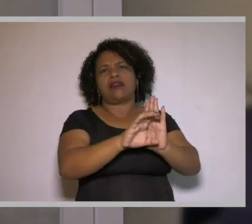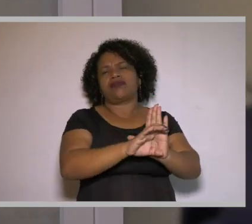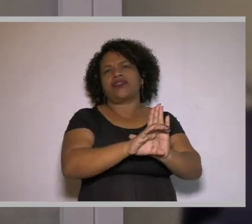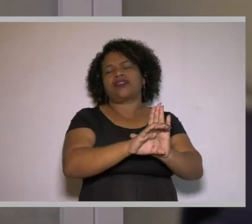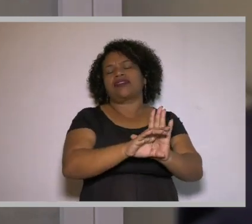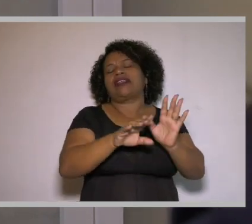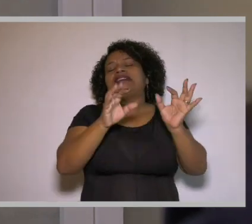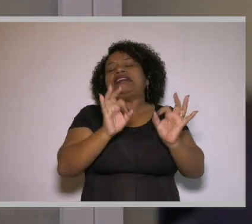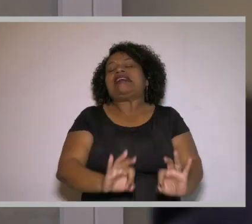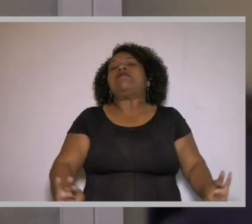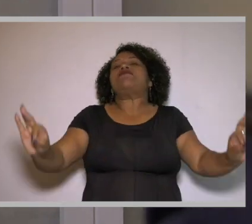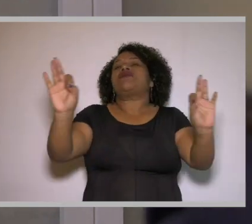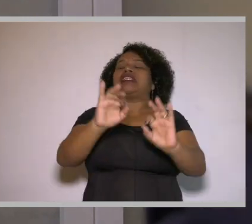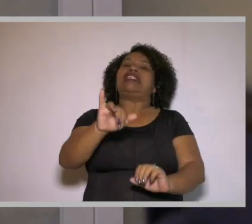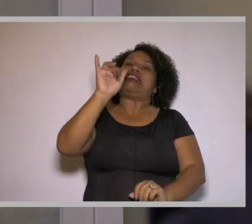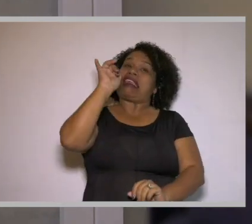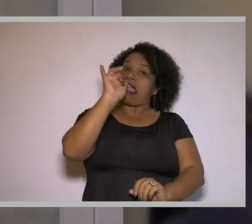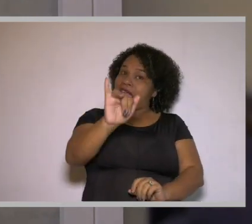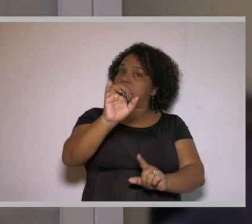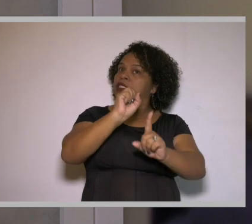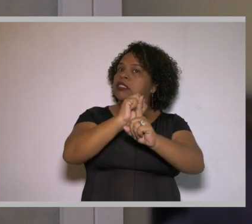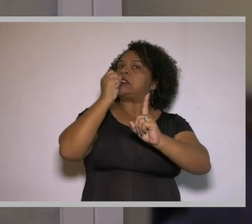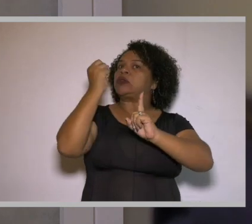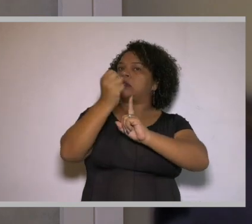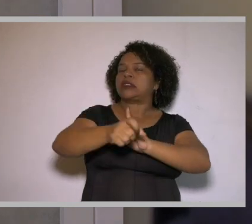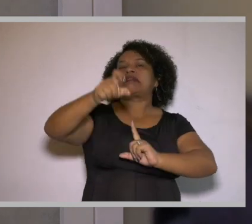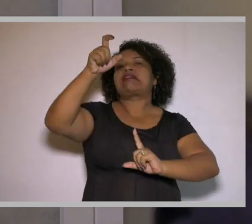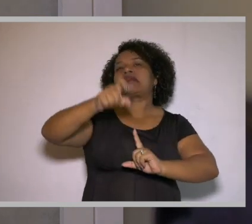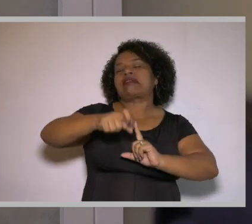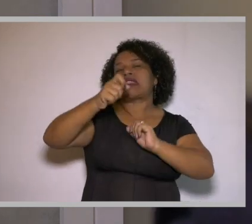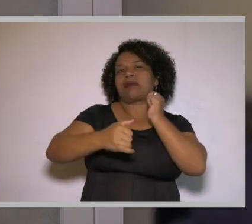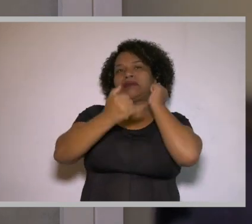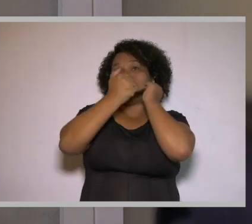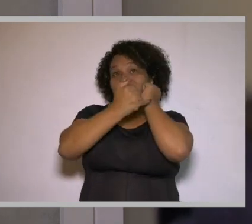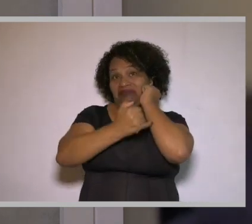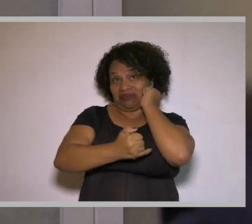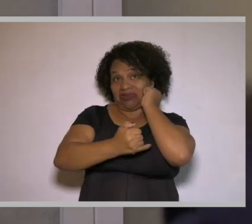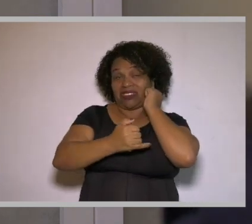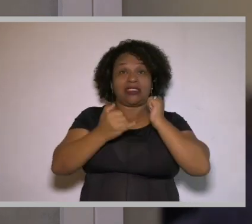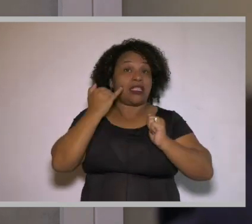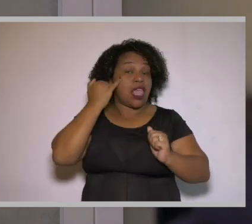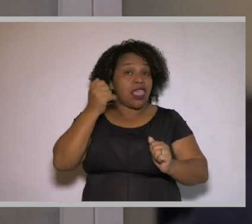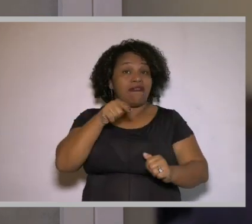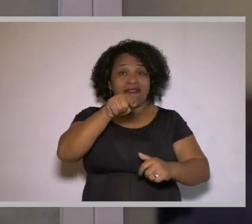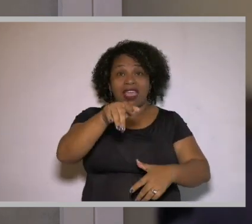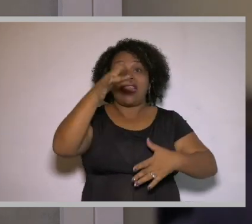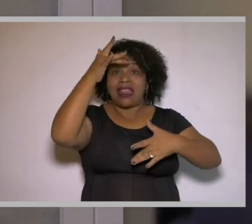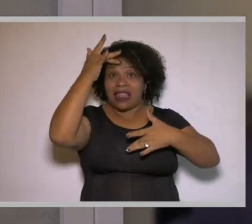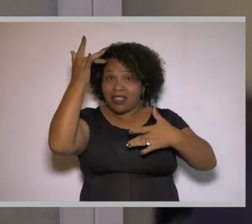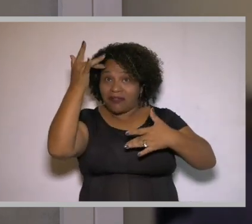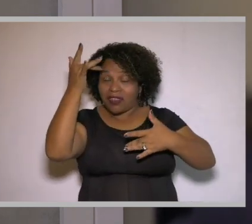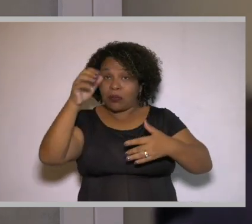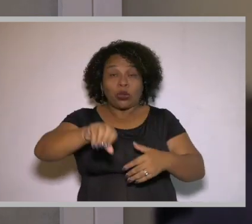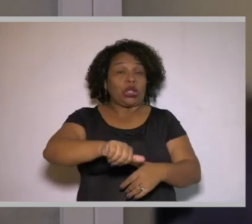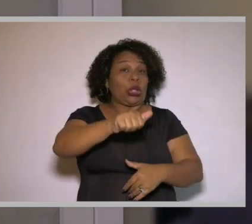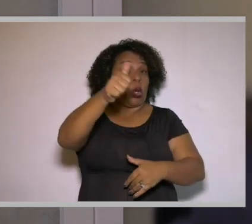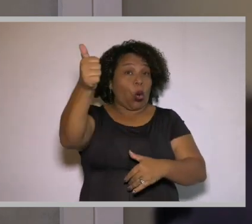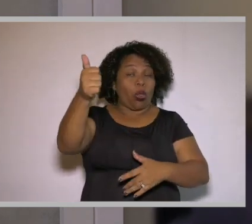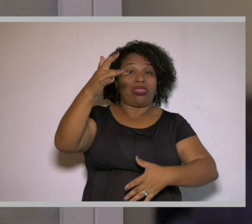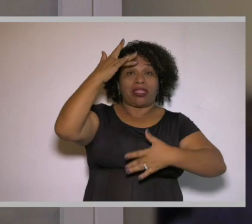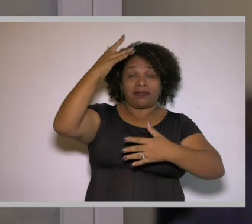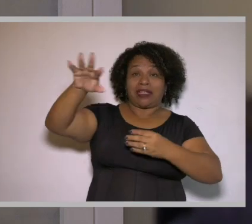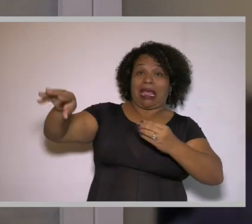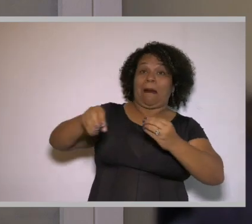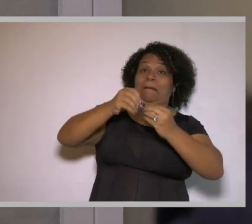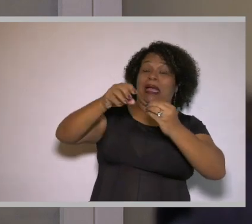edad máxima para retirarla. Nos basamos en las indicaciones. Si el paciente hace crisis recurrentes, más de 5 a 7 episodios en